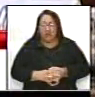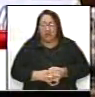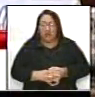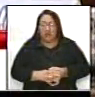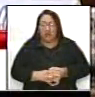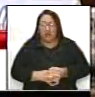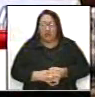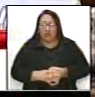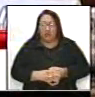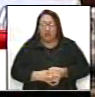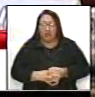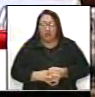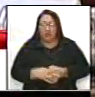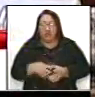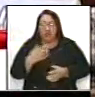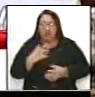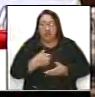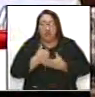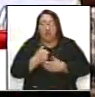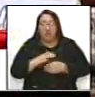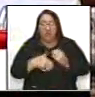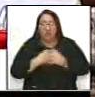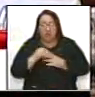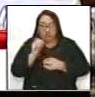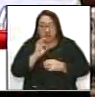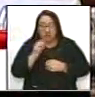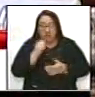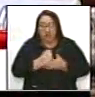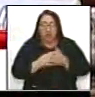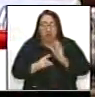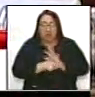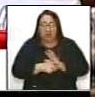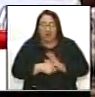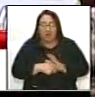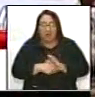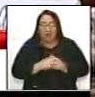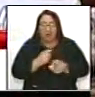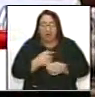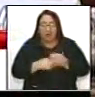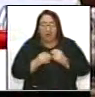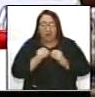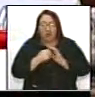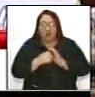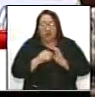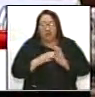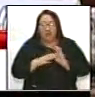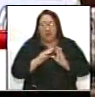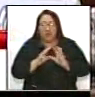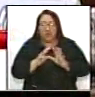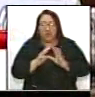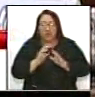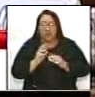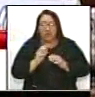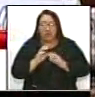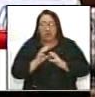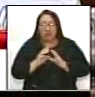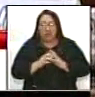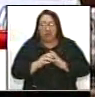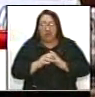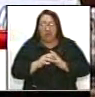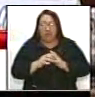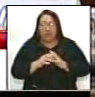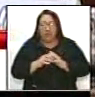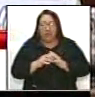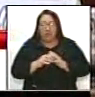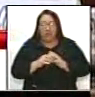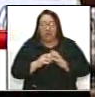estar estas partidas, con la finalidad de no contravenir el artículo 79 de la Constitución, que es muy claro para